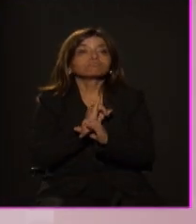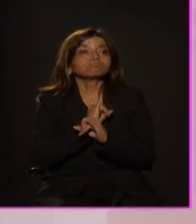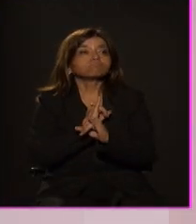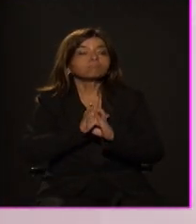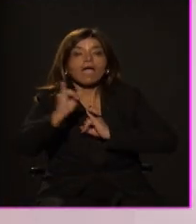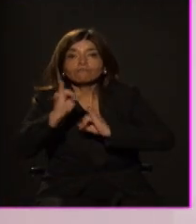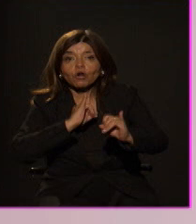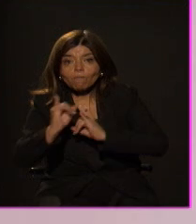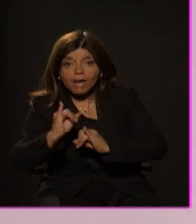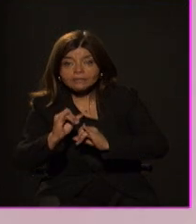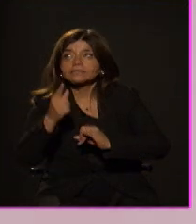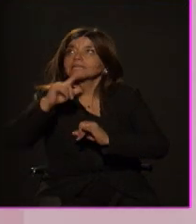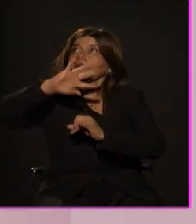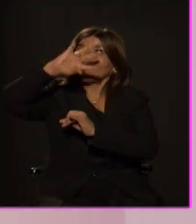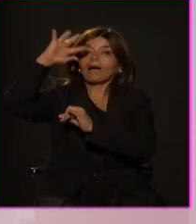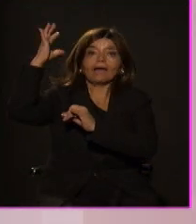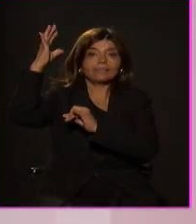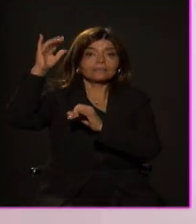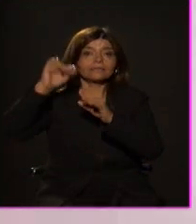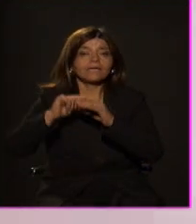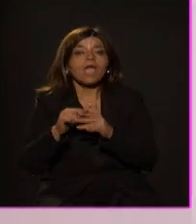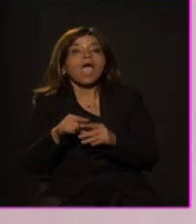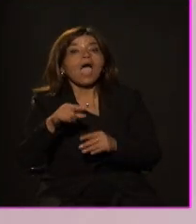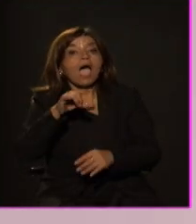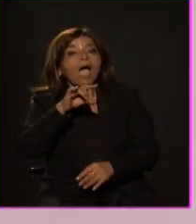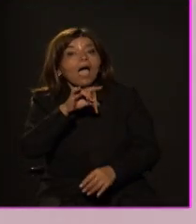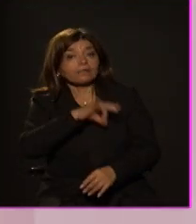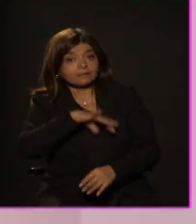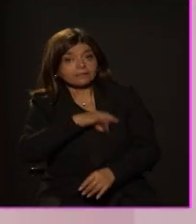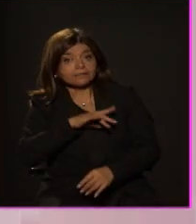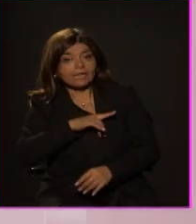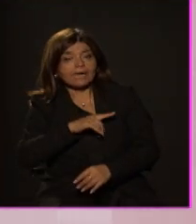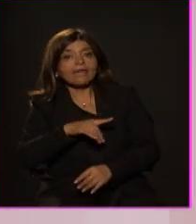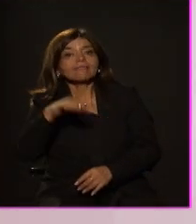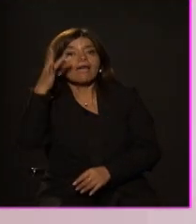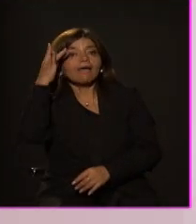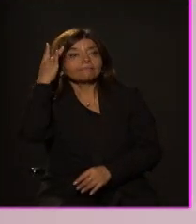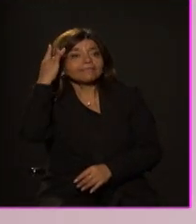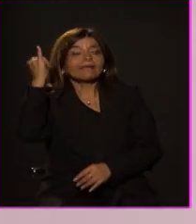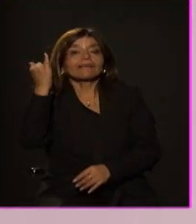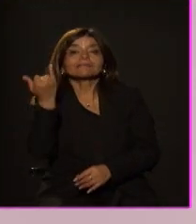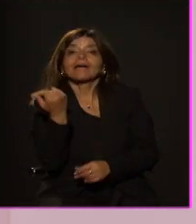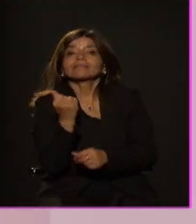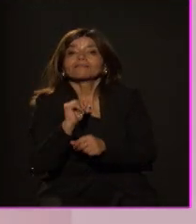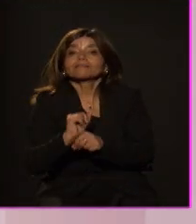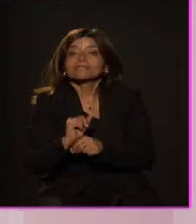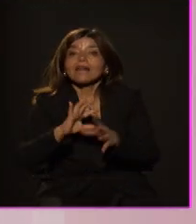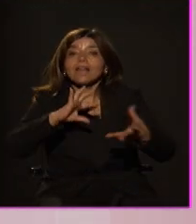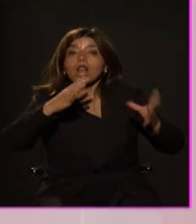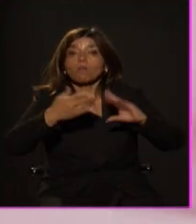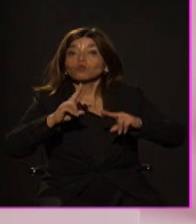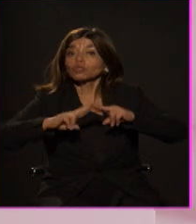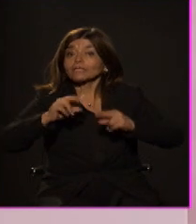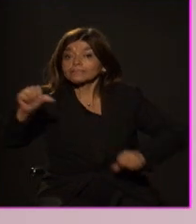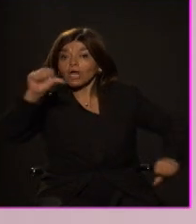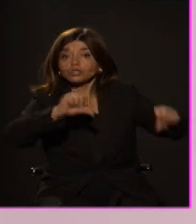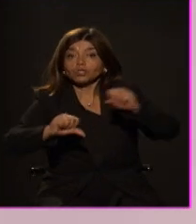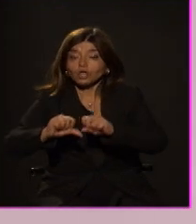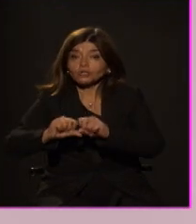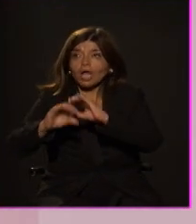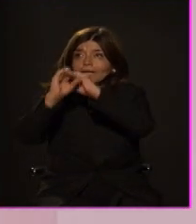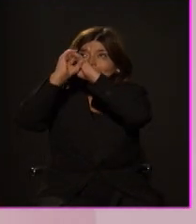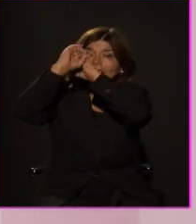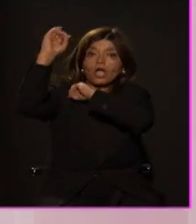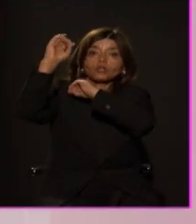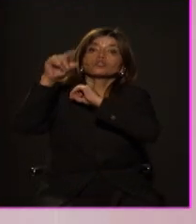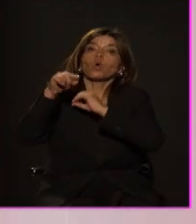Alerce, que es un proyecto chileno, es uno de los primeros agentes de inteligencia artificial astronómicos en el mundo haciendo esta ciencia. Y el telescopio Rubin presenta